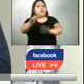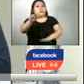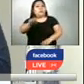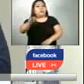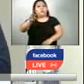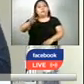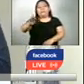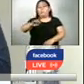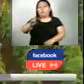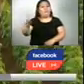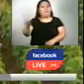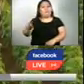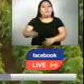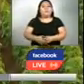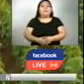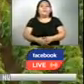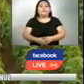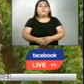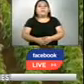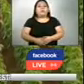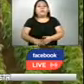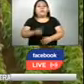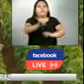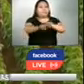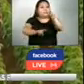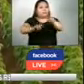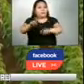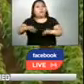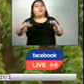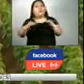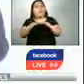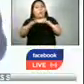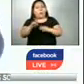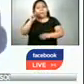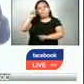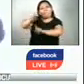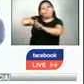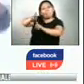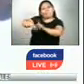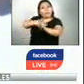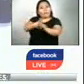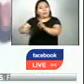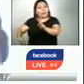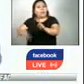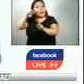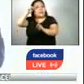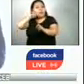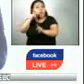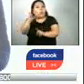60.2% señaló lo contrario. También los encuestados evaluaron el trabajo del presidente Bukele con